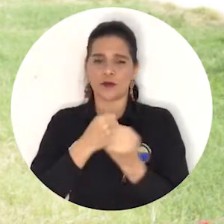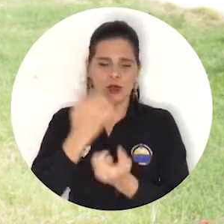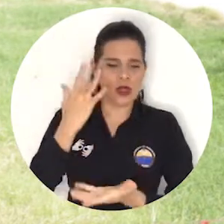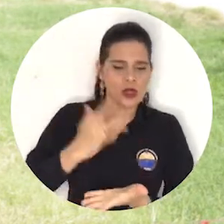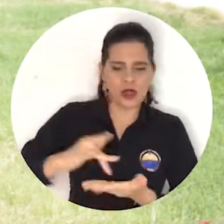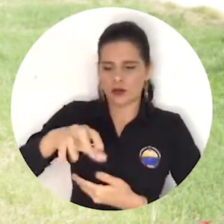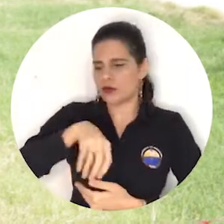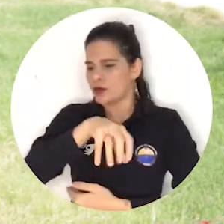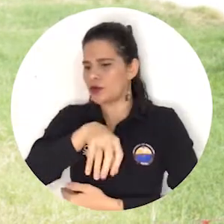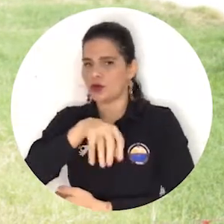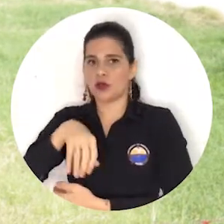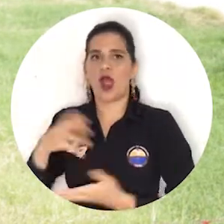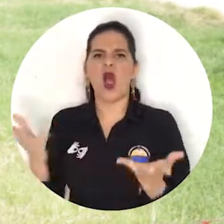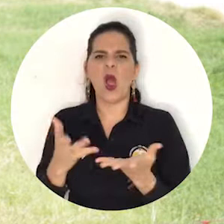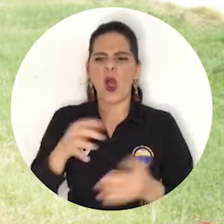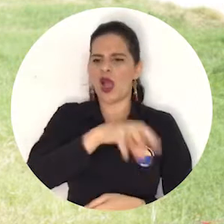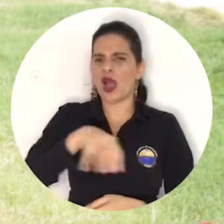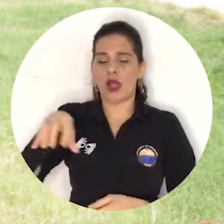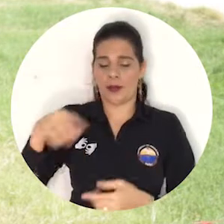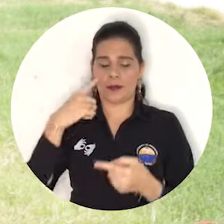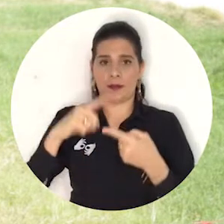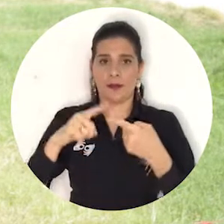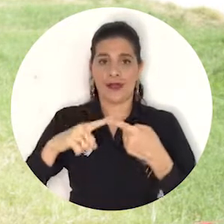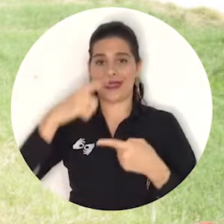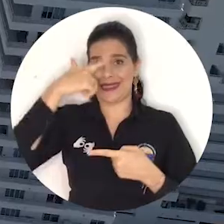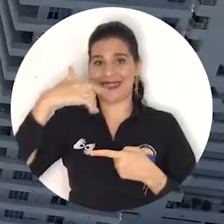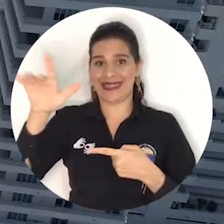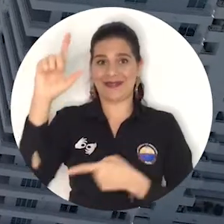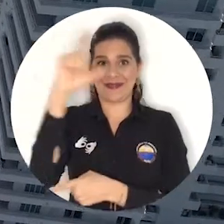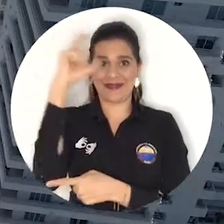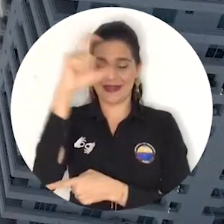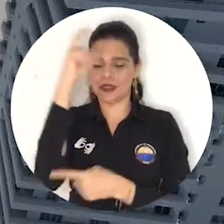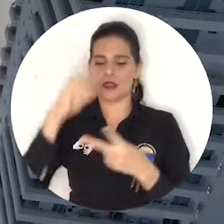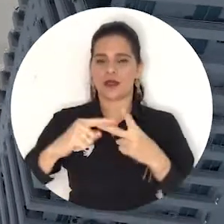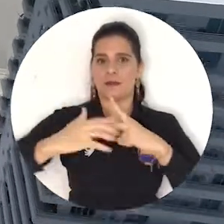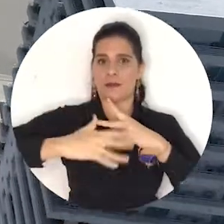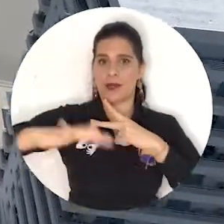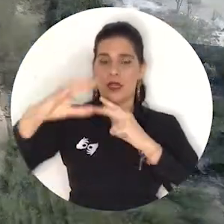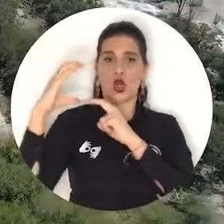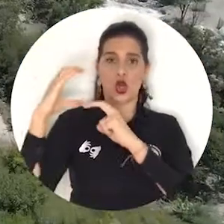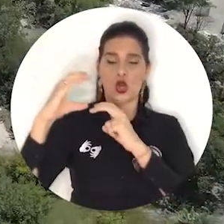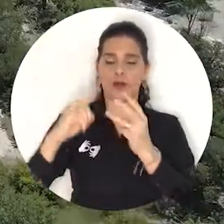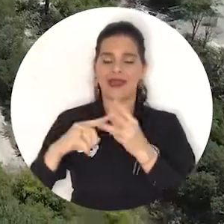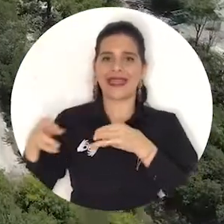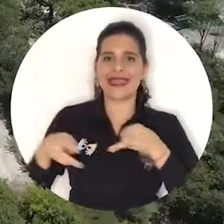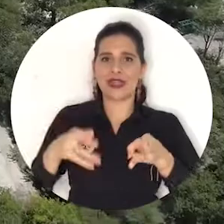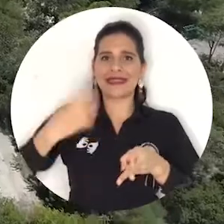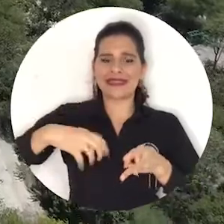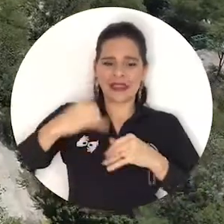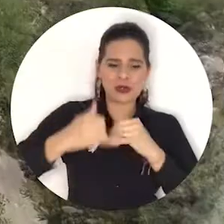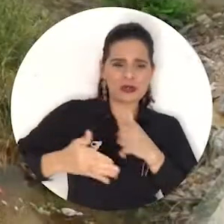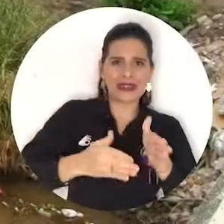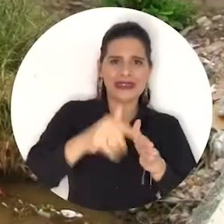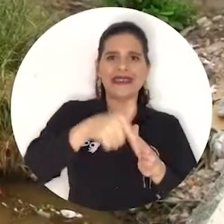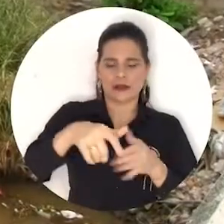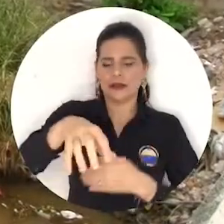limpieza que toma la Bahía de Santa Marta, la playa de Los Cocos y lo que es la desembocadura del río Manzanares Que todo su trayecto tiene